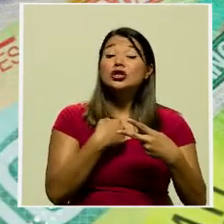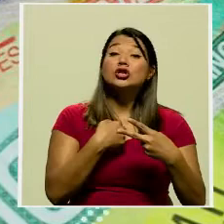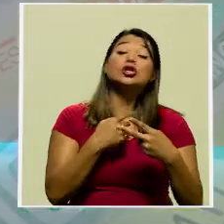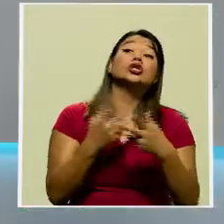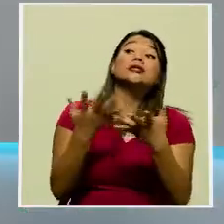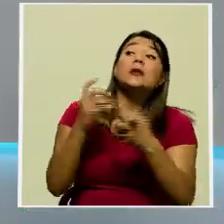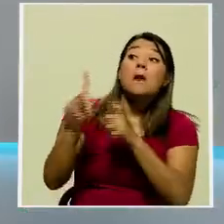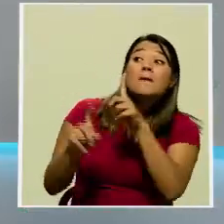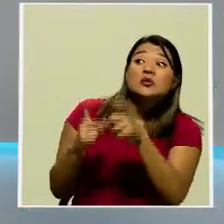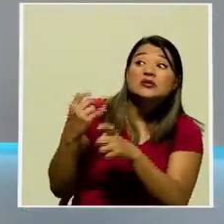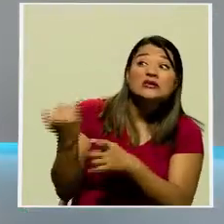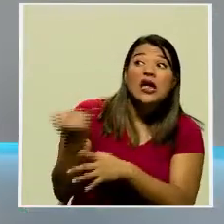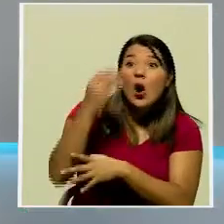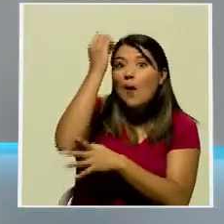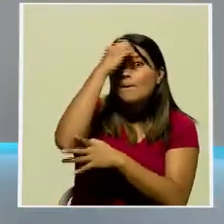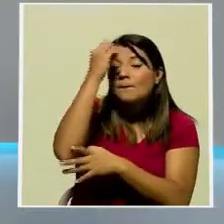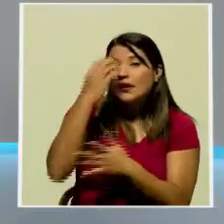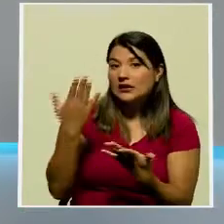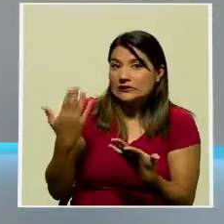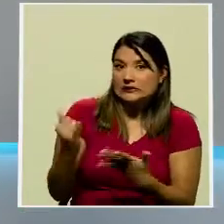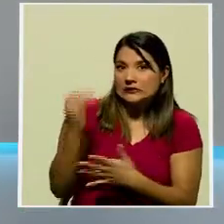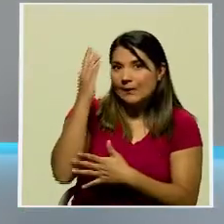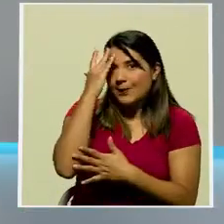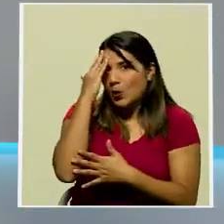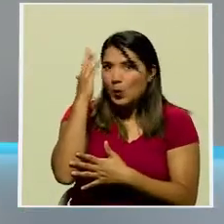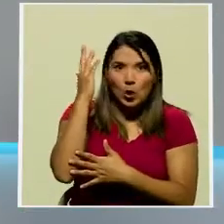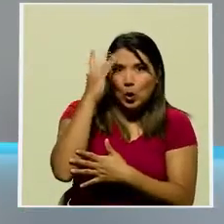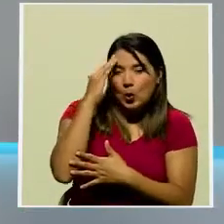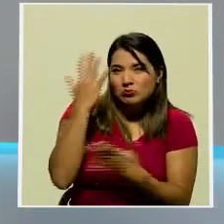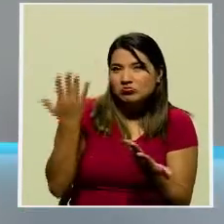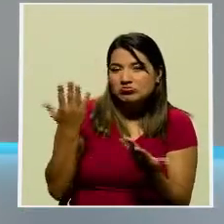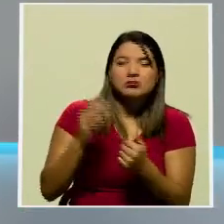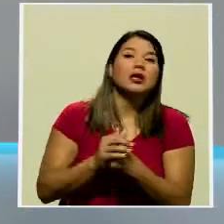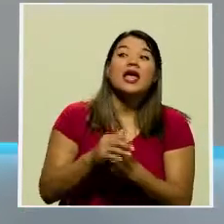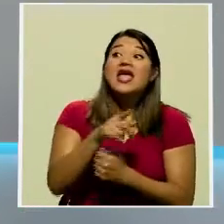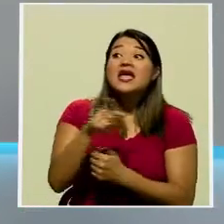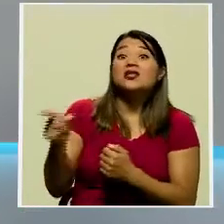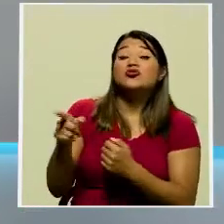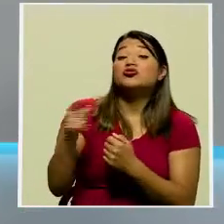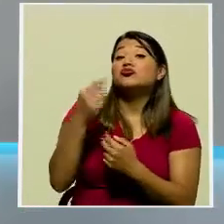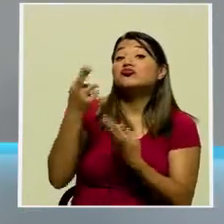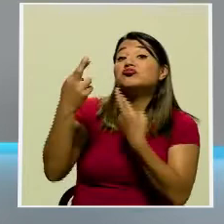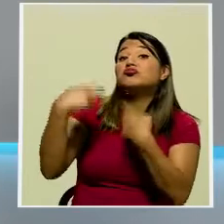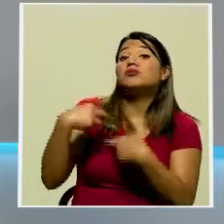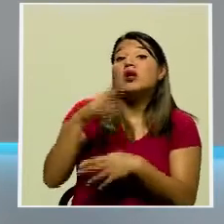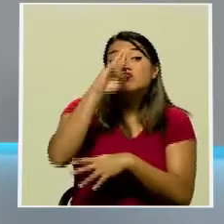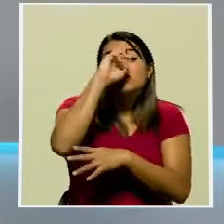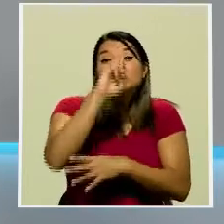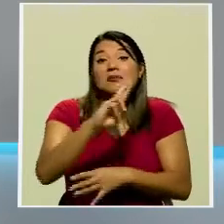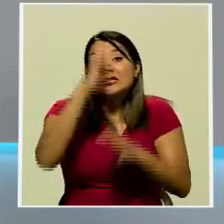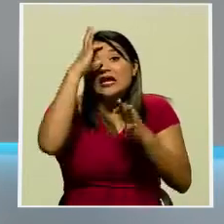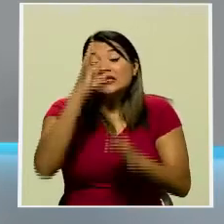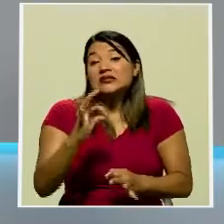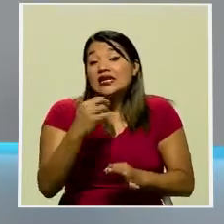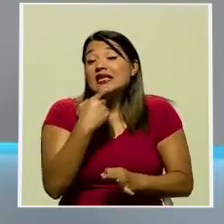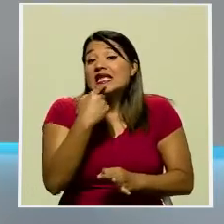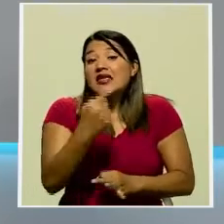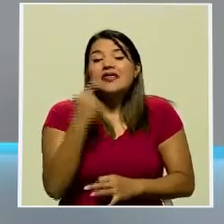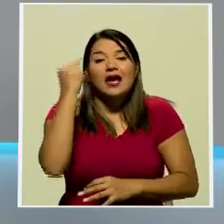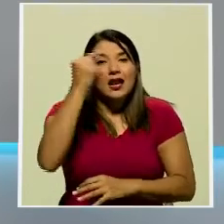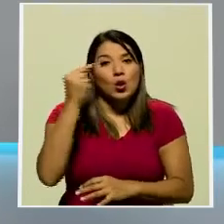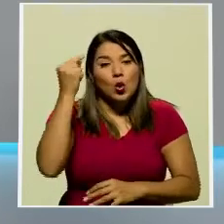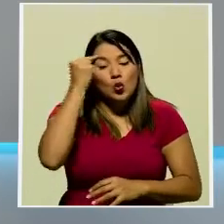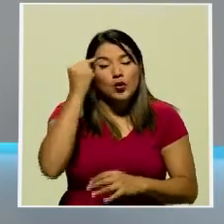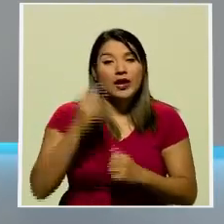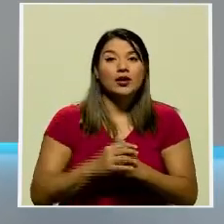les preocupa. Y bueno, básicamente lo que nos dijeron es que son respetuosos a la decisión que tome el gobierno y